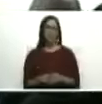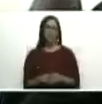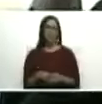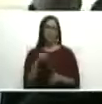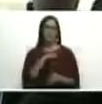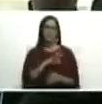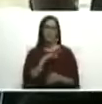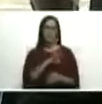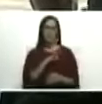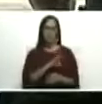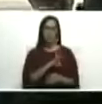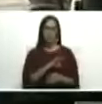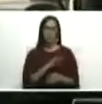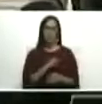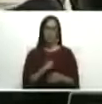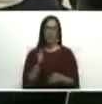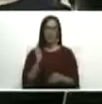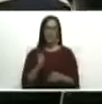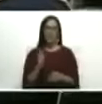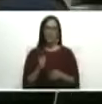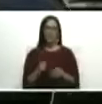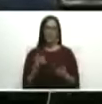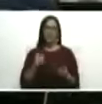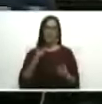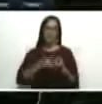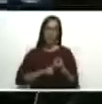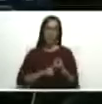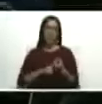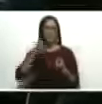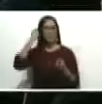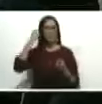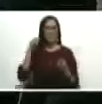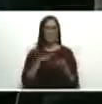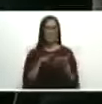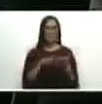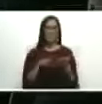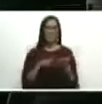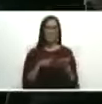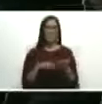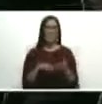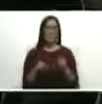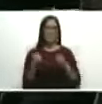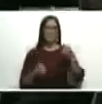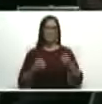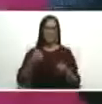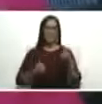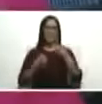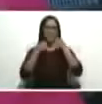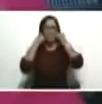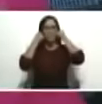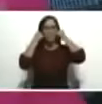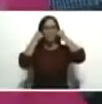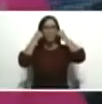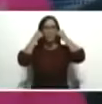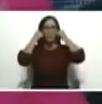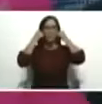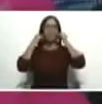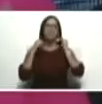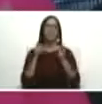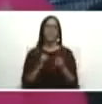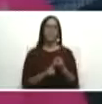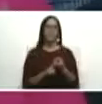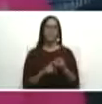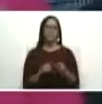Señora magistrada Silvia Flores, presente también, mi esposa. Me acordé porque veníamos leyendo el artículo en el carro. Doña Silita Flores de